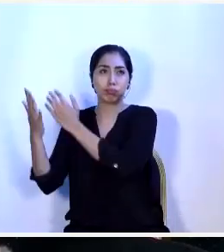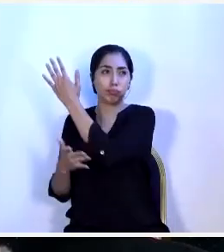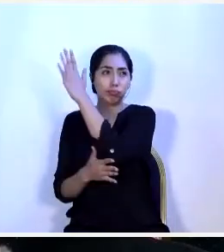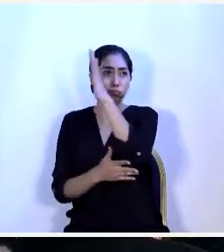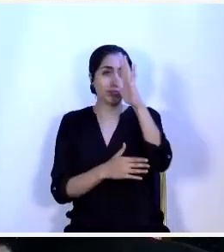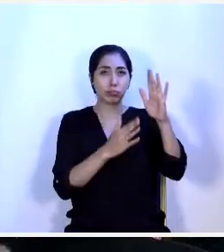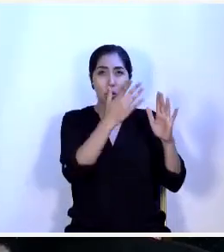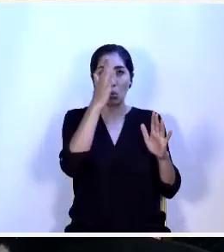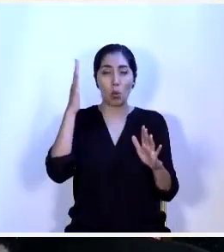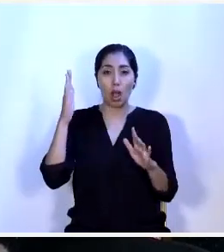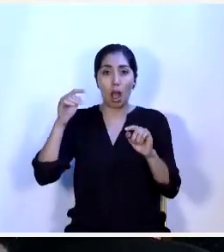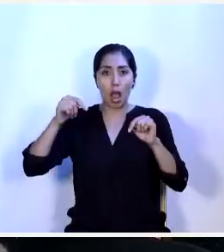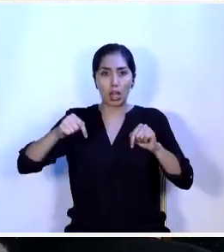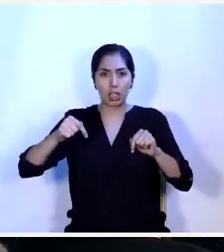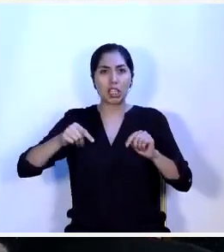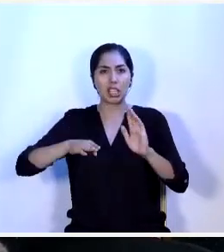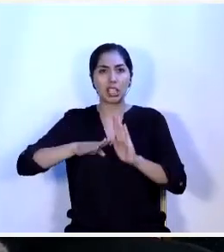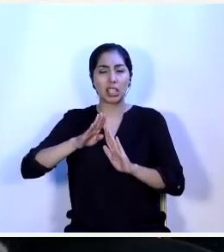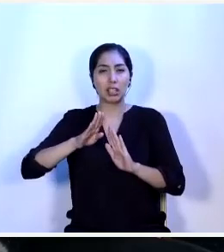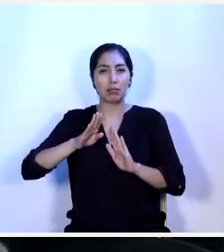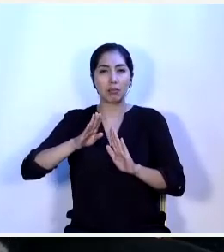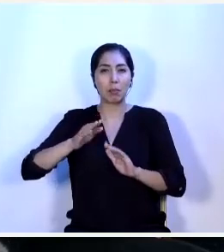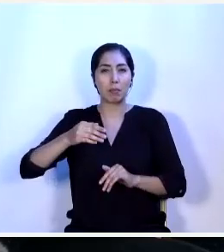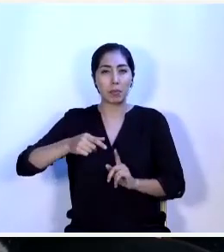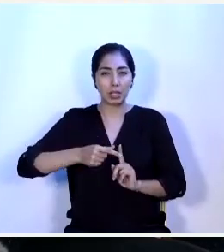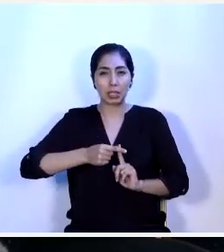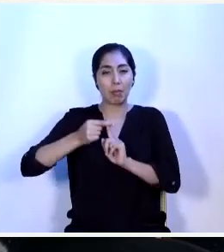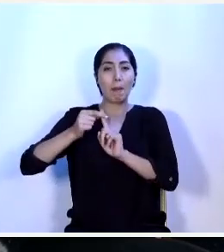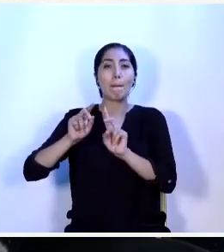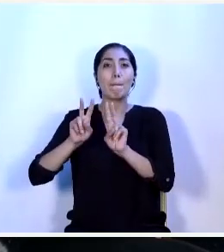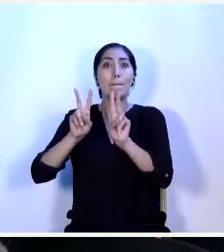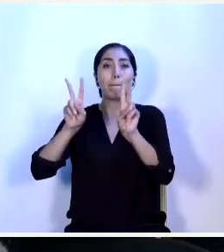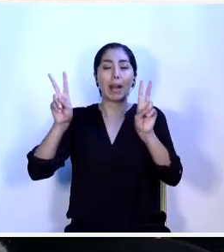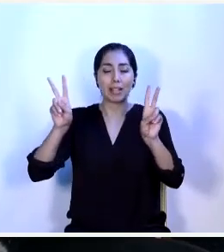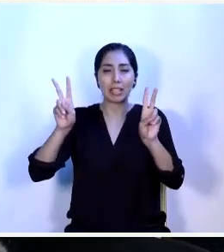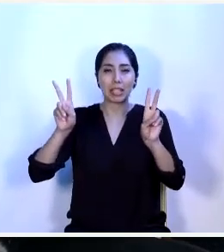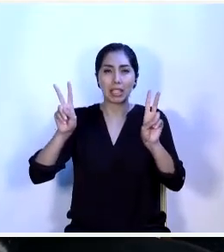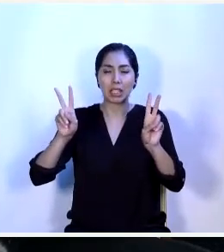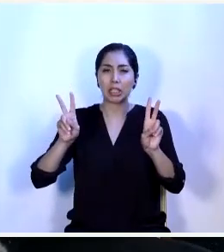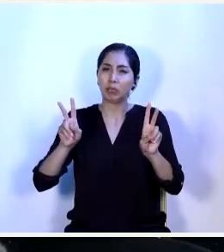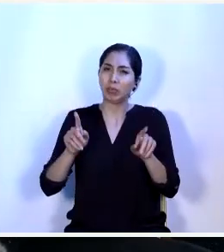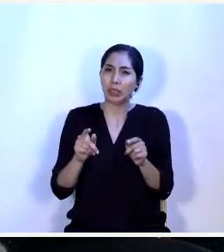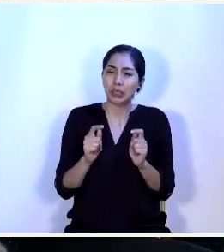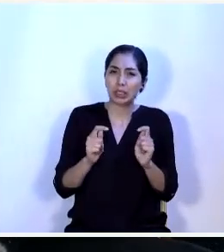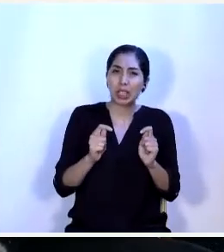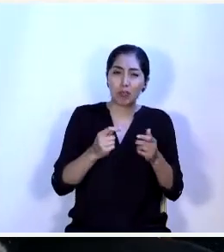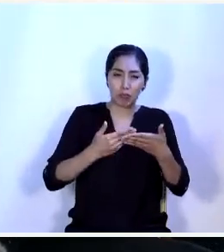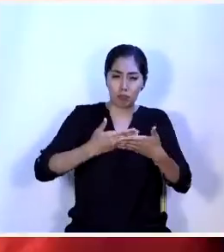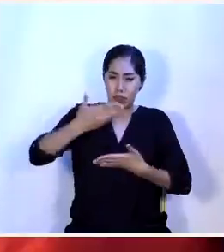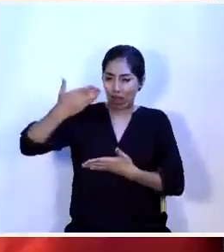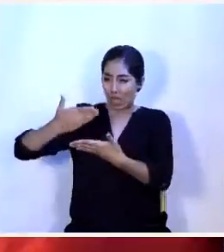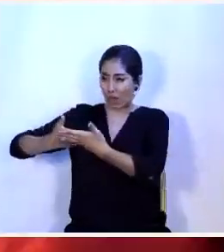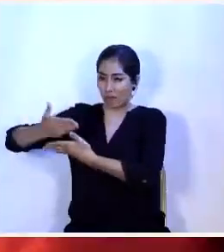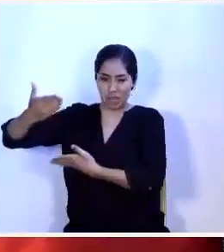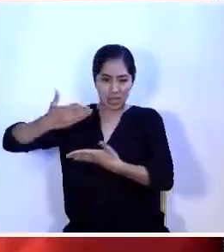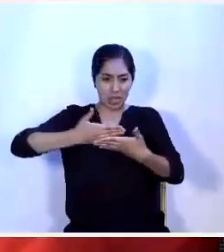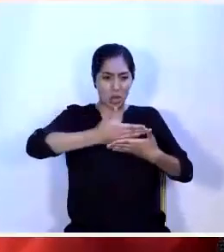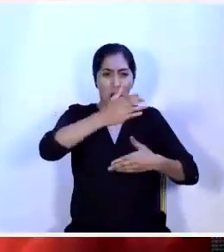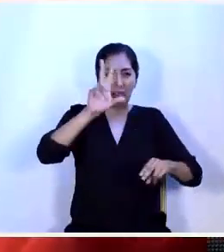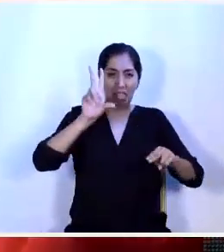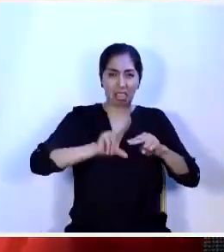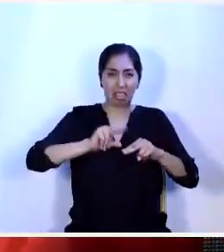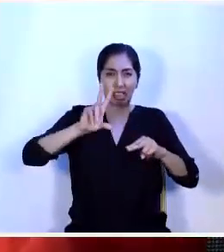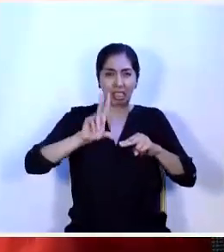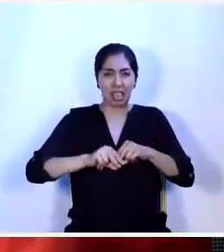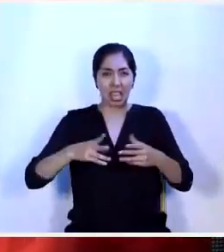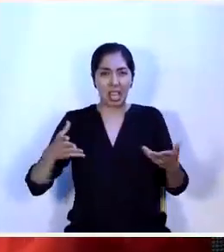paz, pero una paz que lucha por trizarse, romper en mil pedazos los pergaminos fúnebres para asomar la cara de una antigua